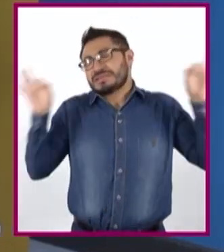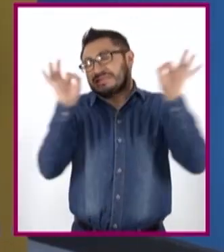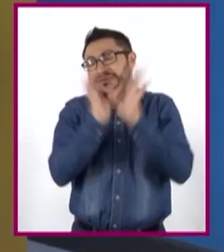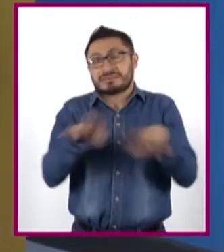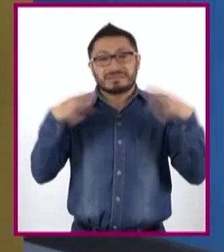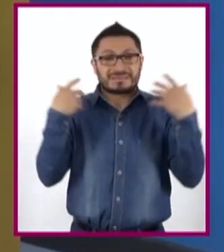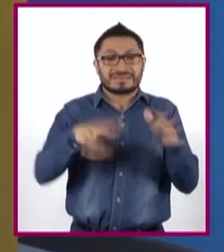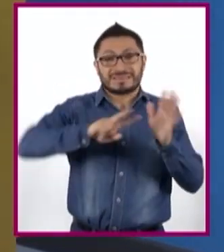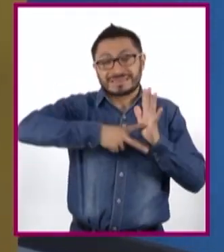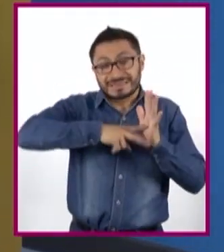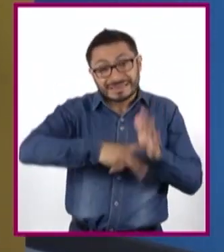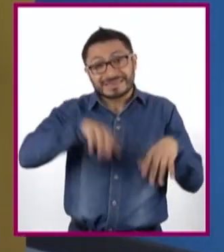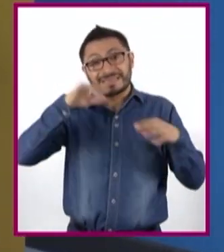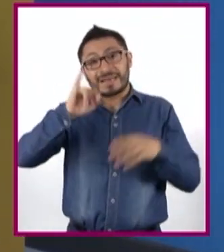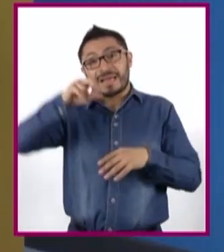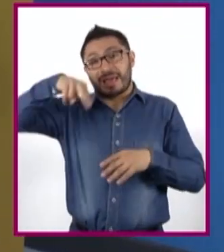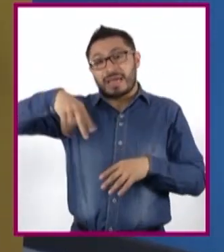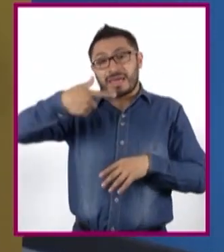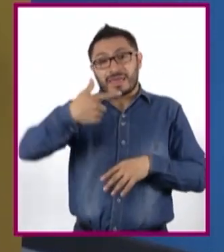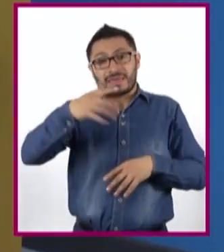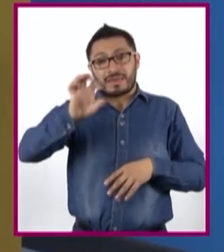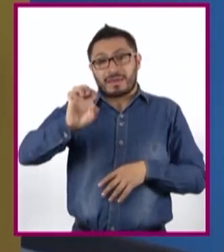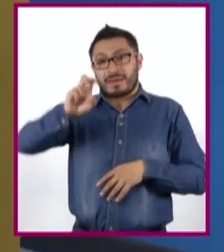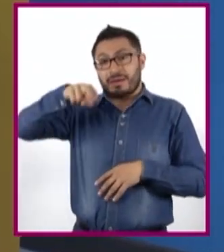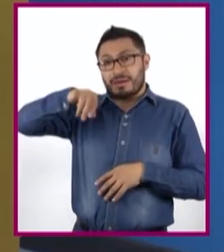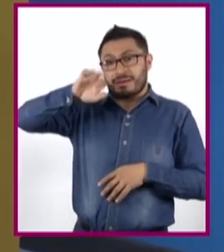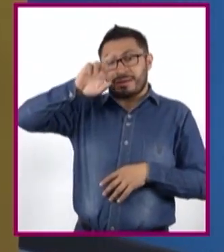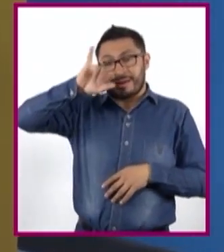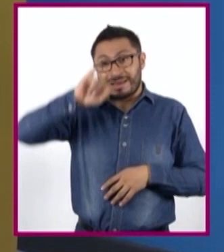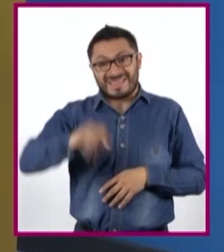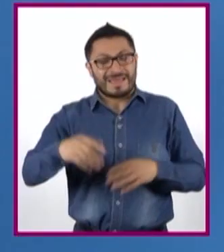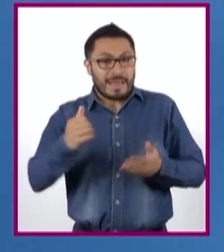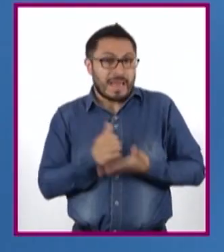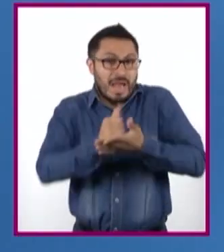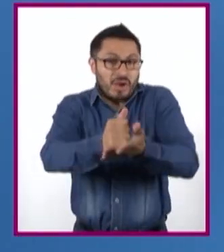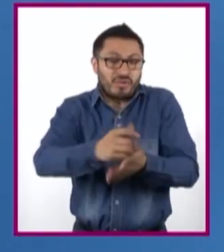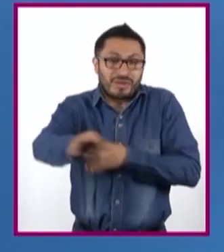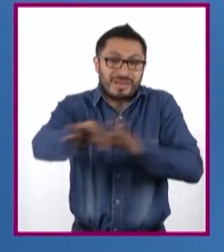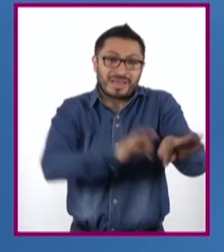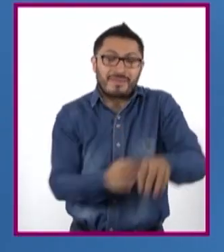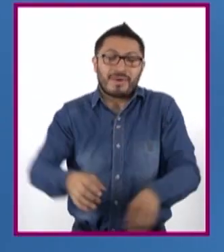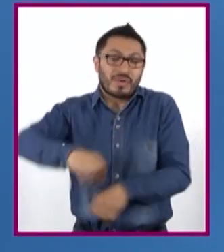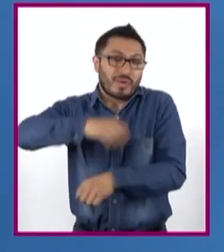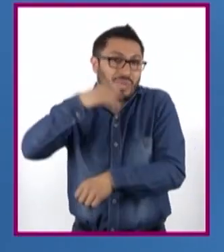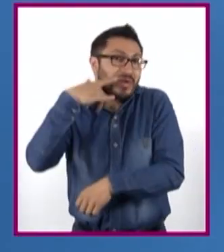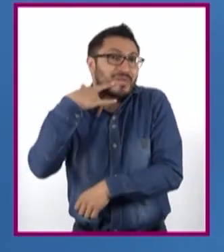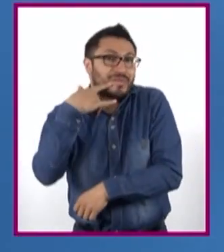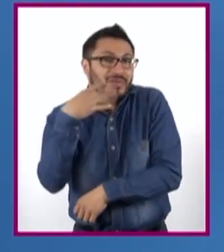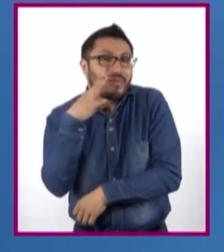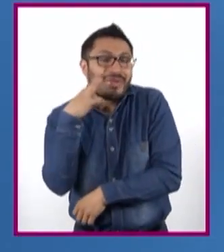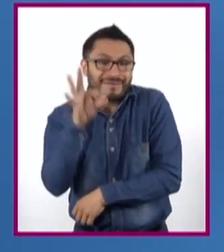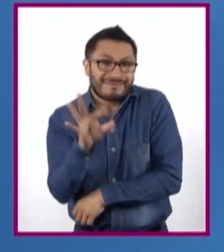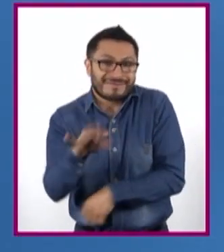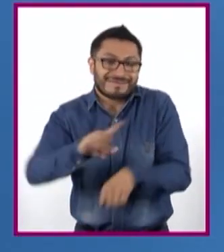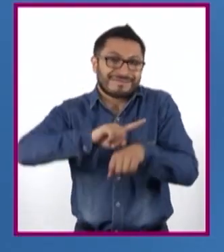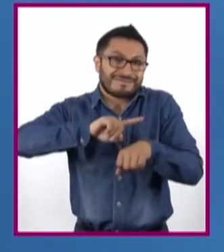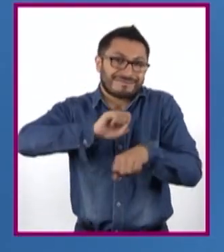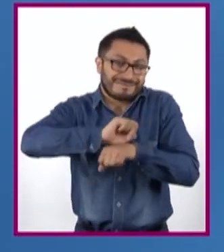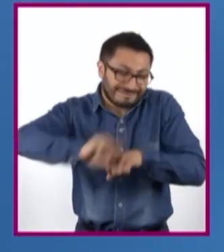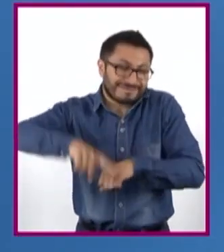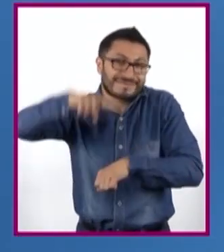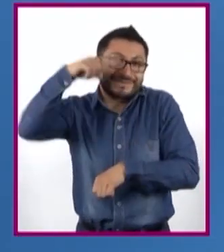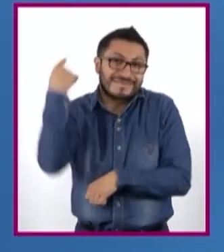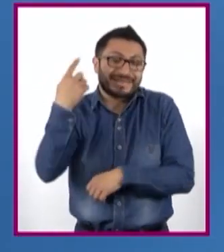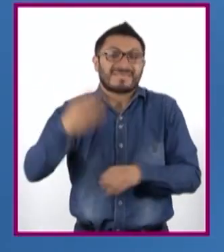nos ayudan a hacer nuestras tareas diarias más simples y más fáciles. Tienes mucha razón, Enrique.